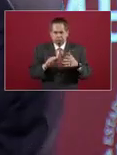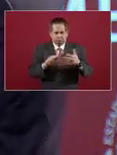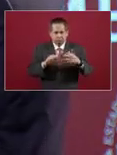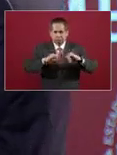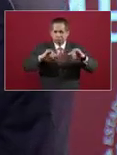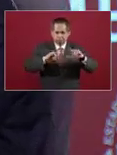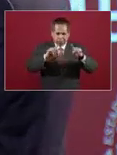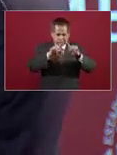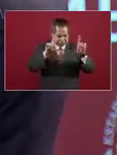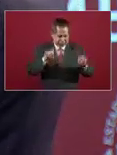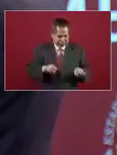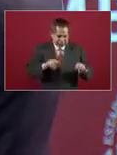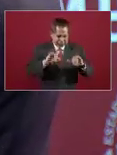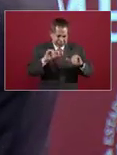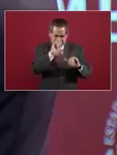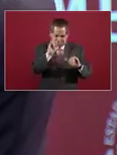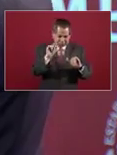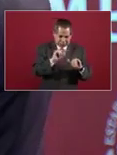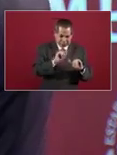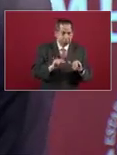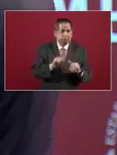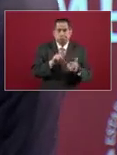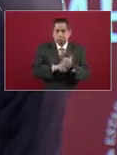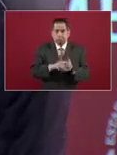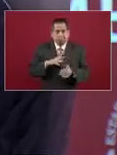plano, un mapa